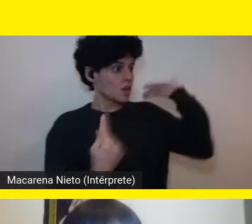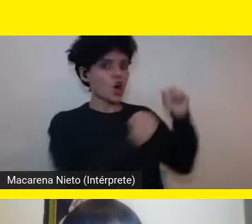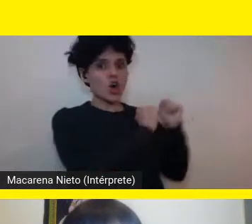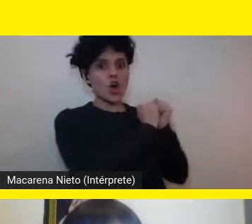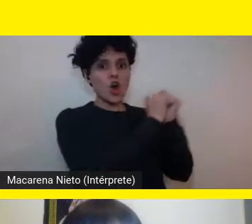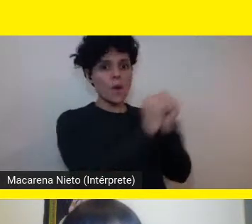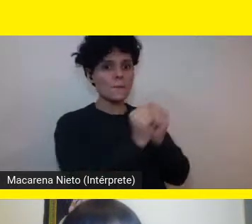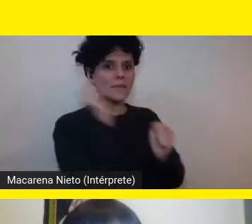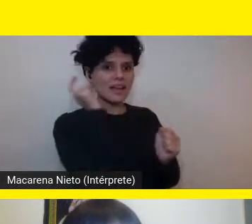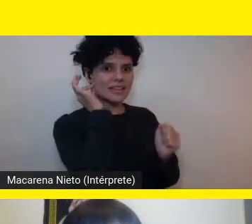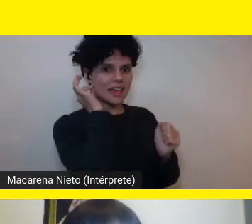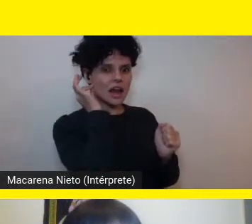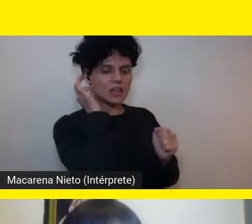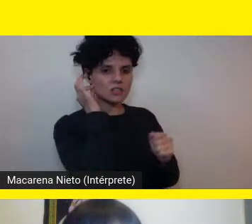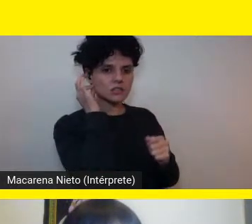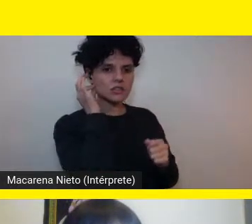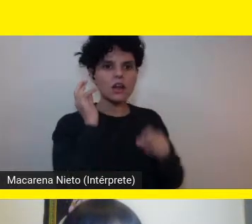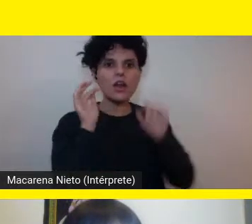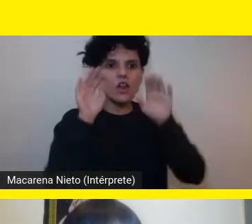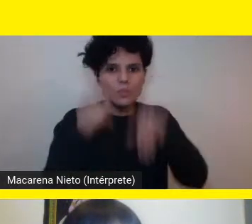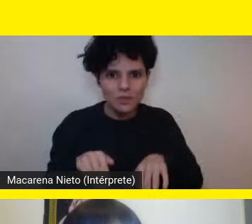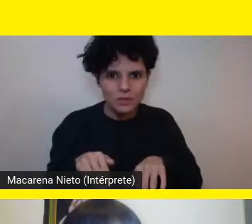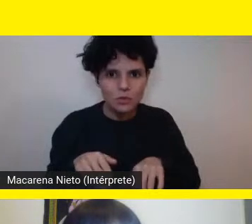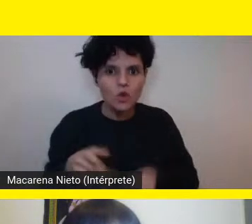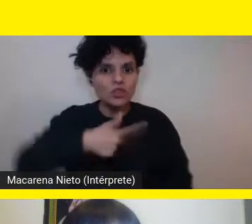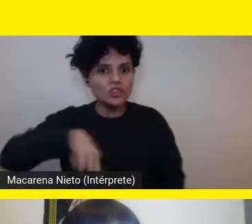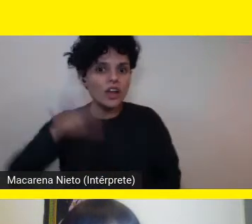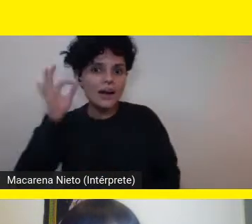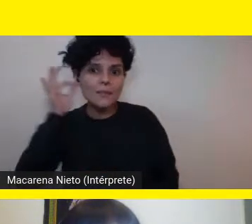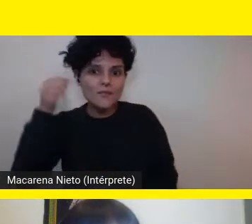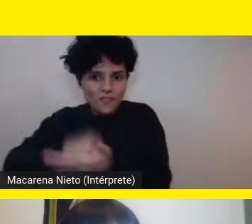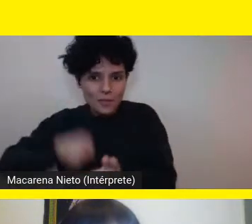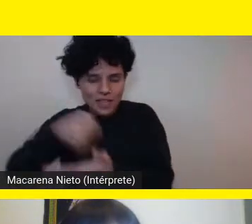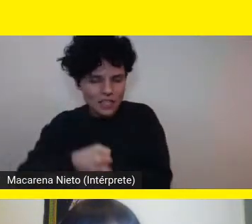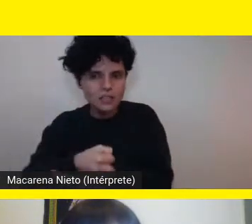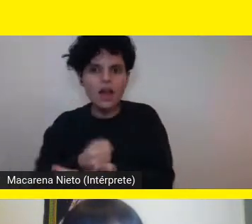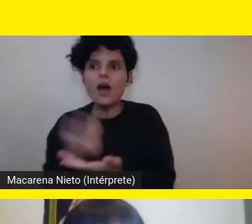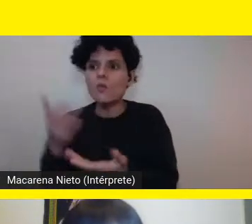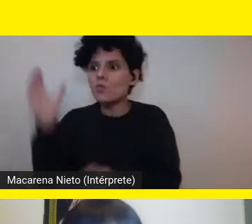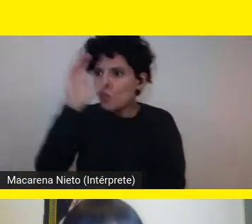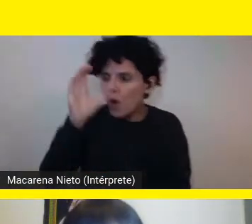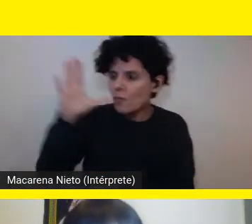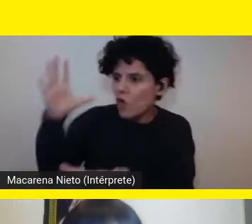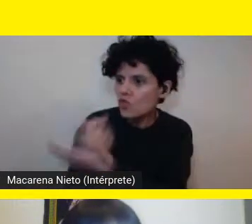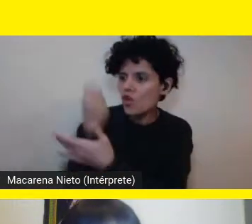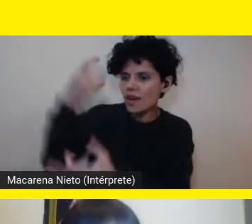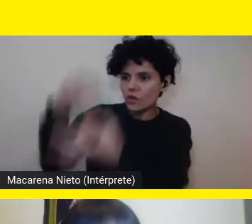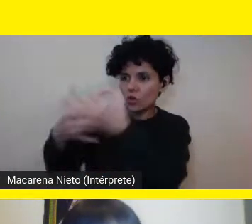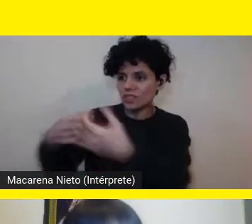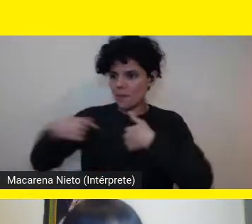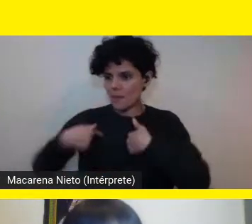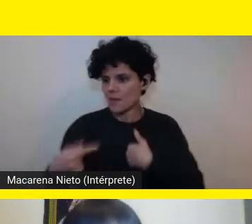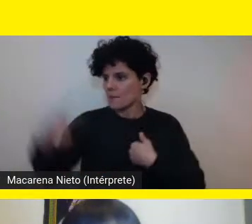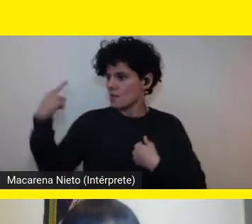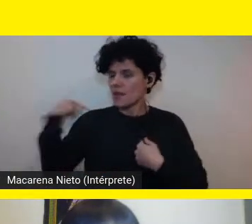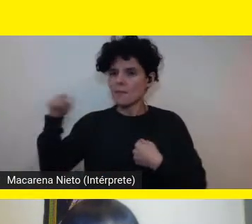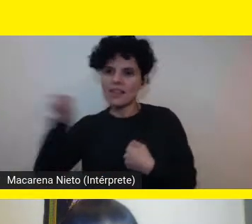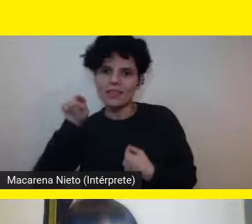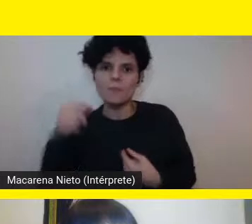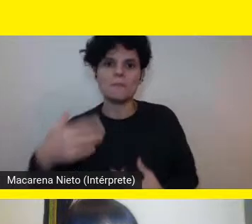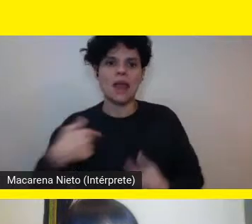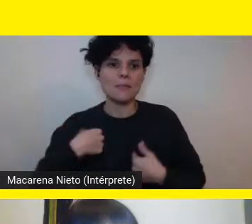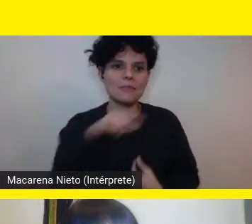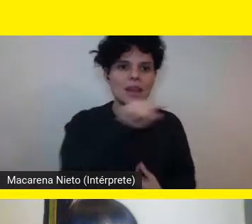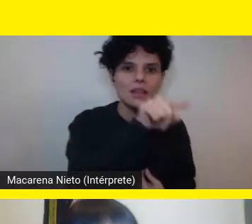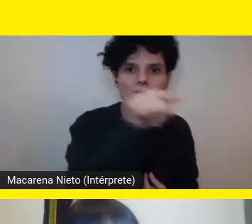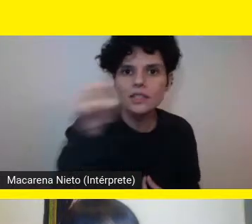de la justicia que se busca entre mujeres y entre feministas. Y creo que ahí hay algo de lo cual hoy día nos podemos aferrar para poder pensar